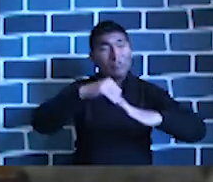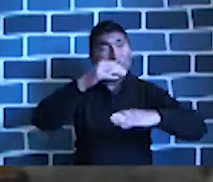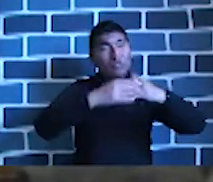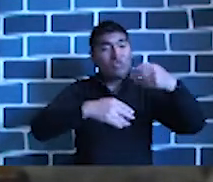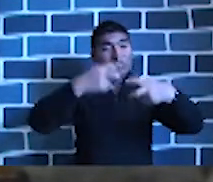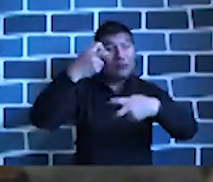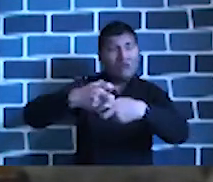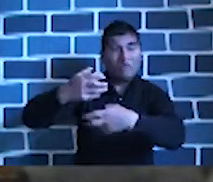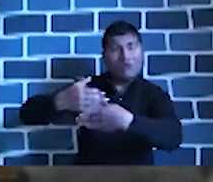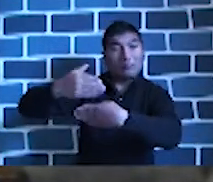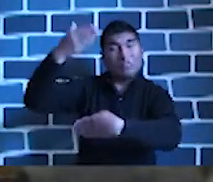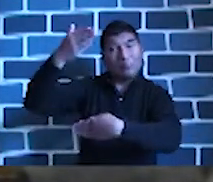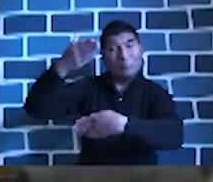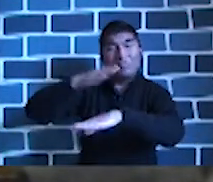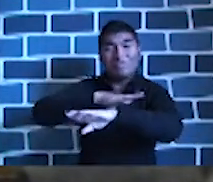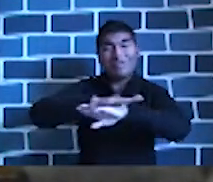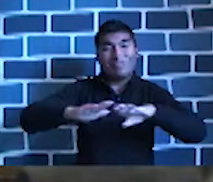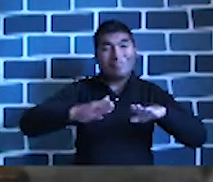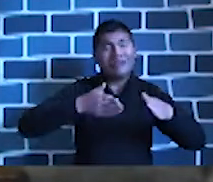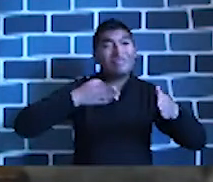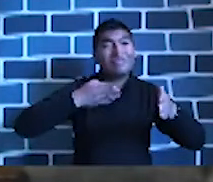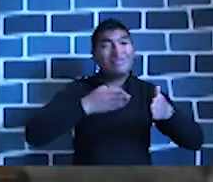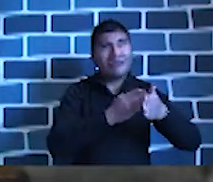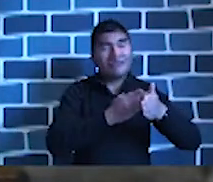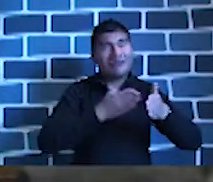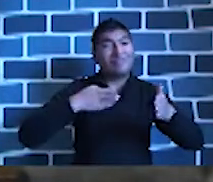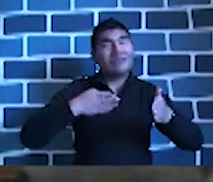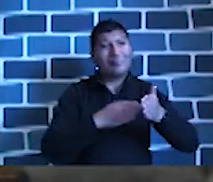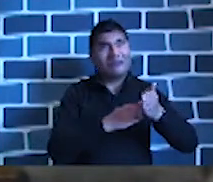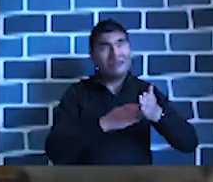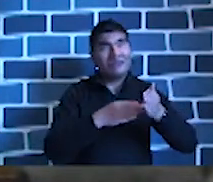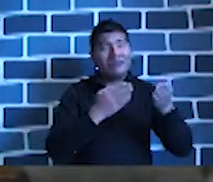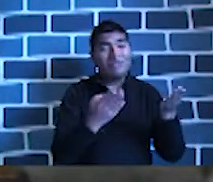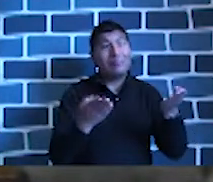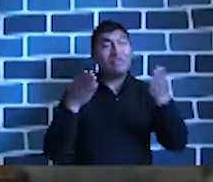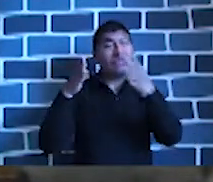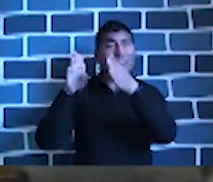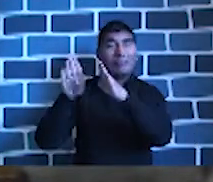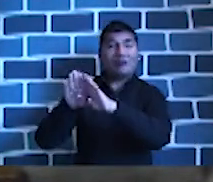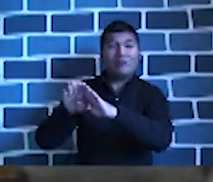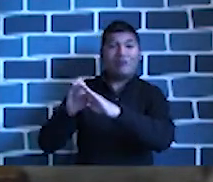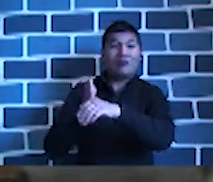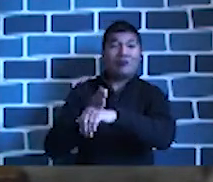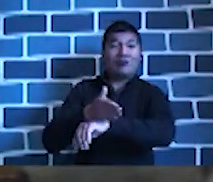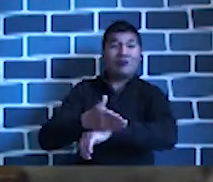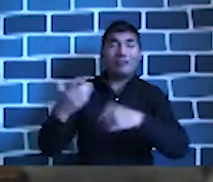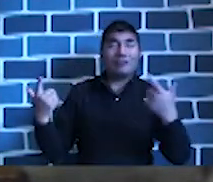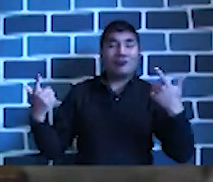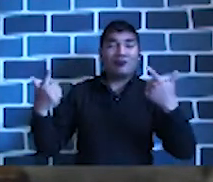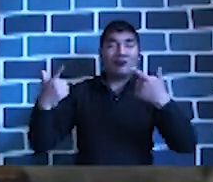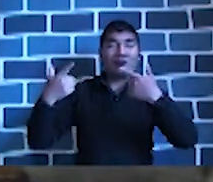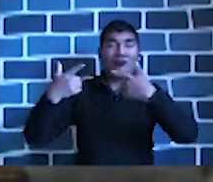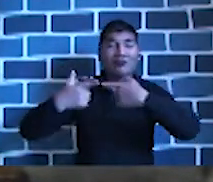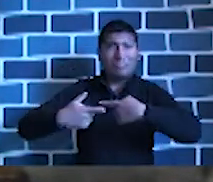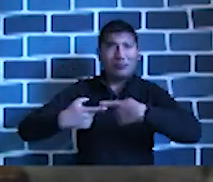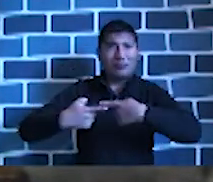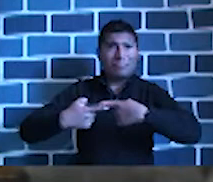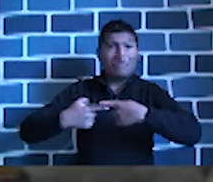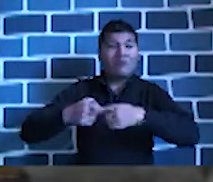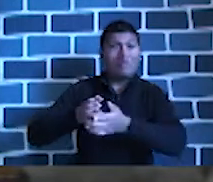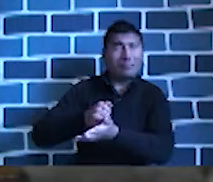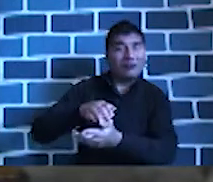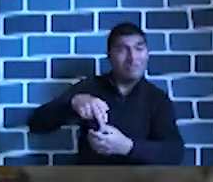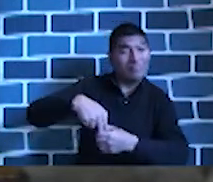y barreras entre estados. Se cierran puertos y fronteras y se expulsa a